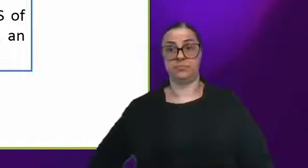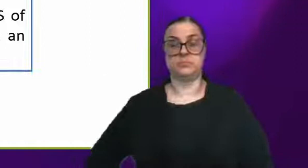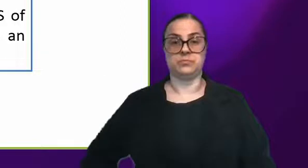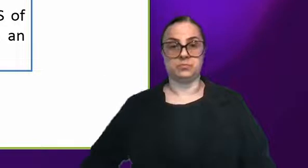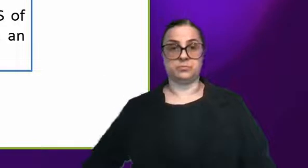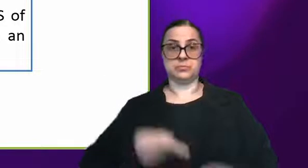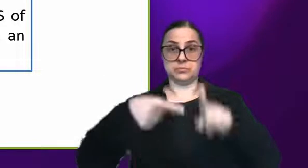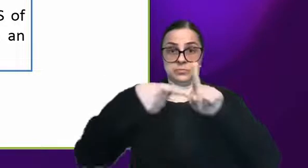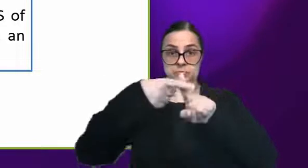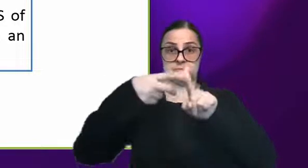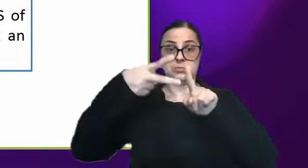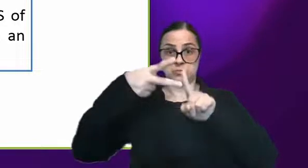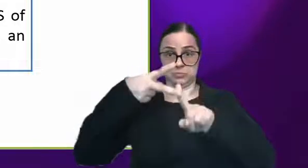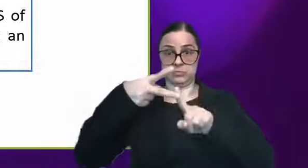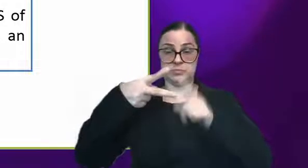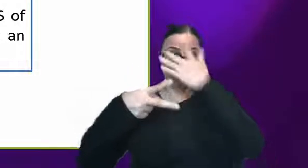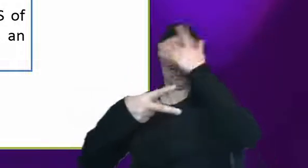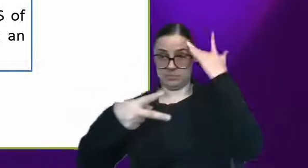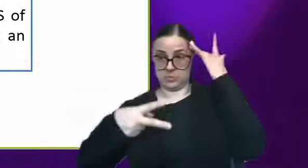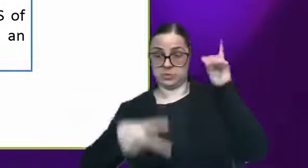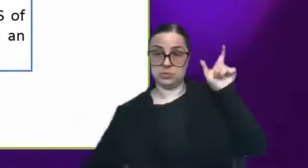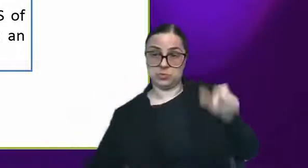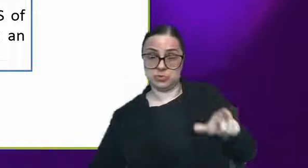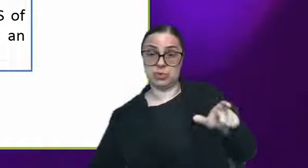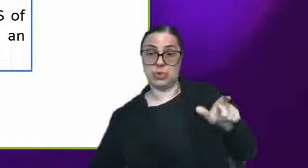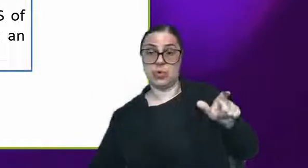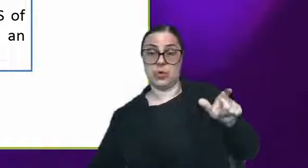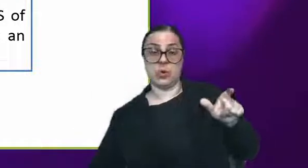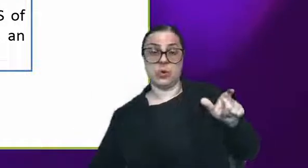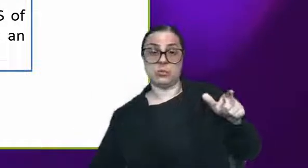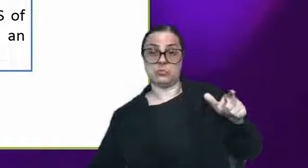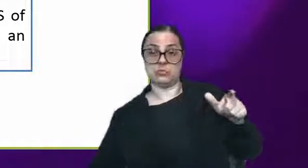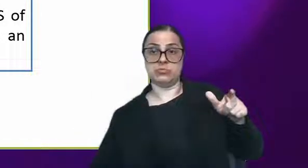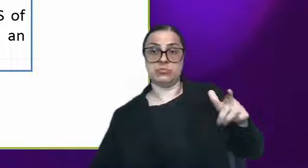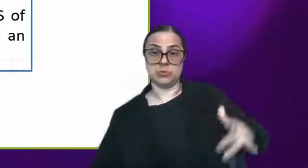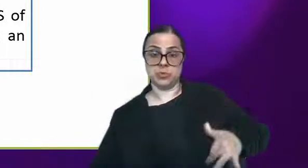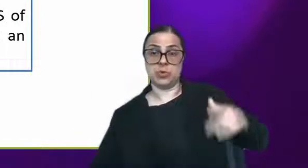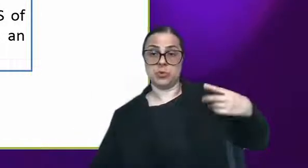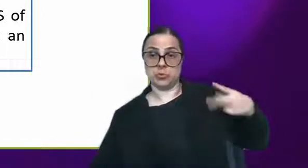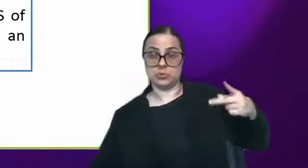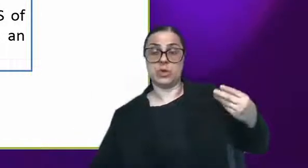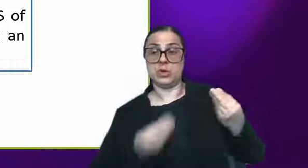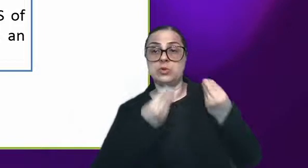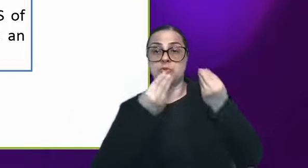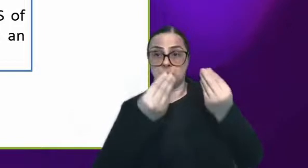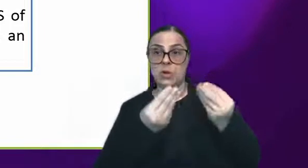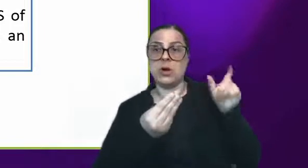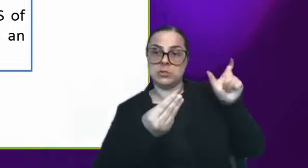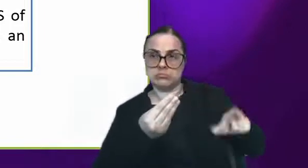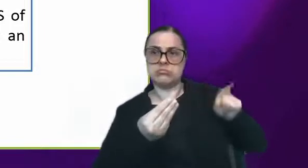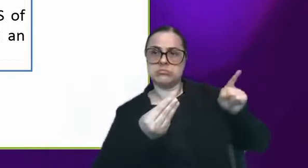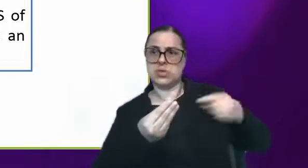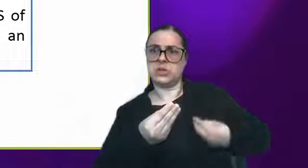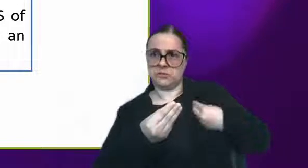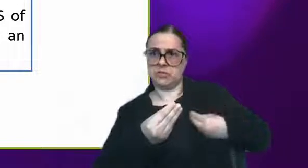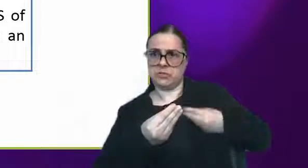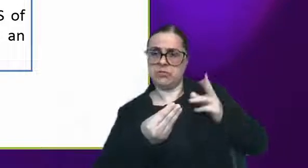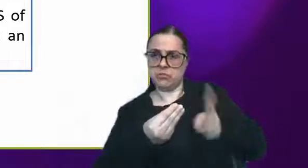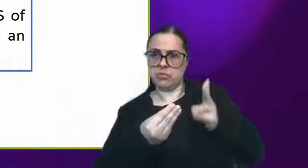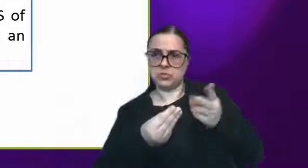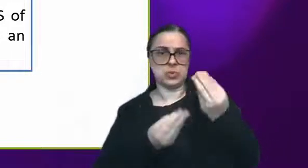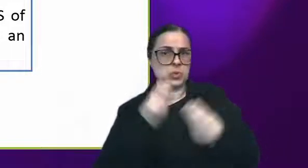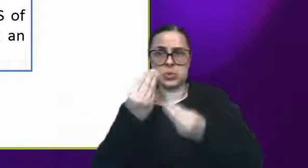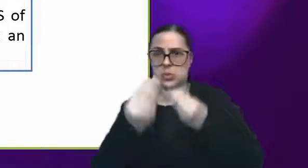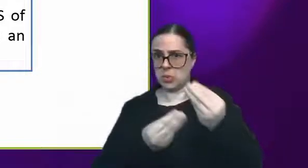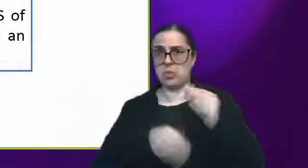lo utilizamos en los últimos años. Nosotros hicimos trasplante por living donor por net en los primeros